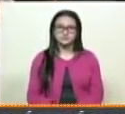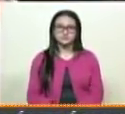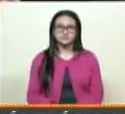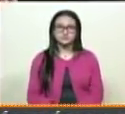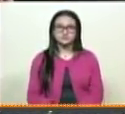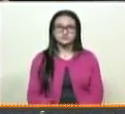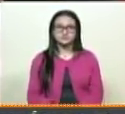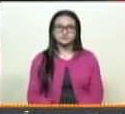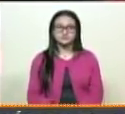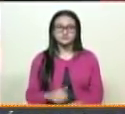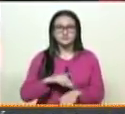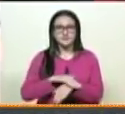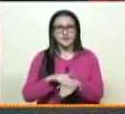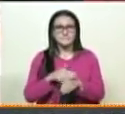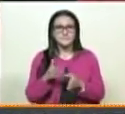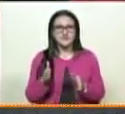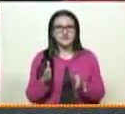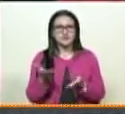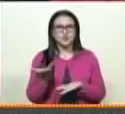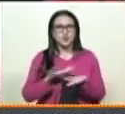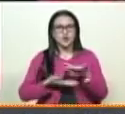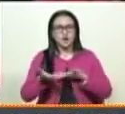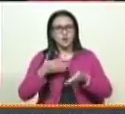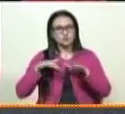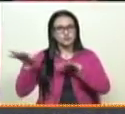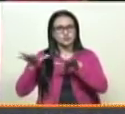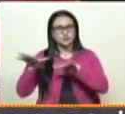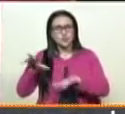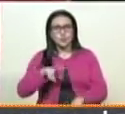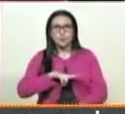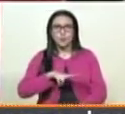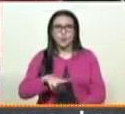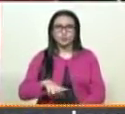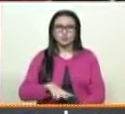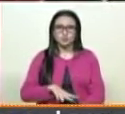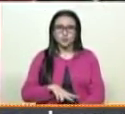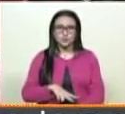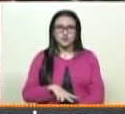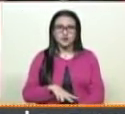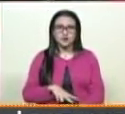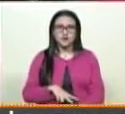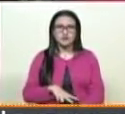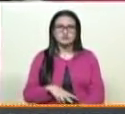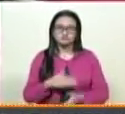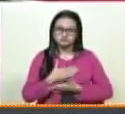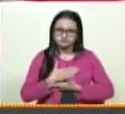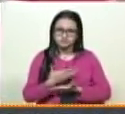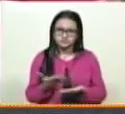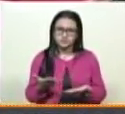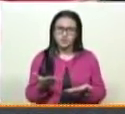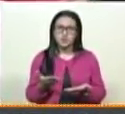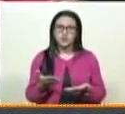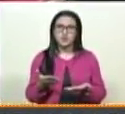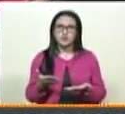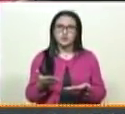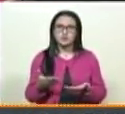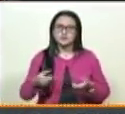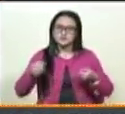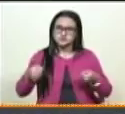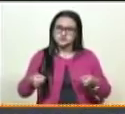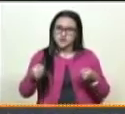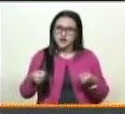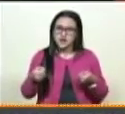Por su parte, el ministro de Negocios Extranjeros de Portugal, Augusto Santos Silva, manifestó que el mercado venezolano ha sido